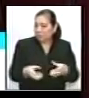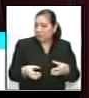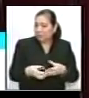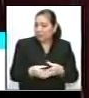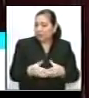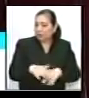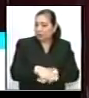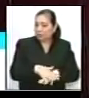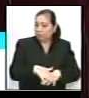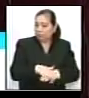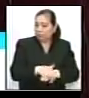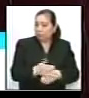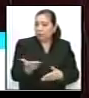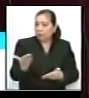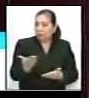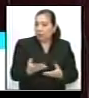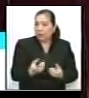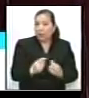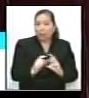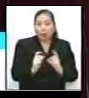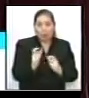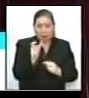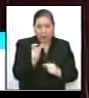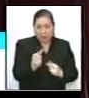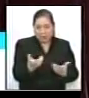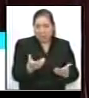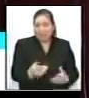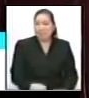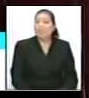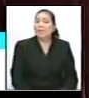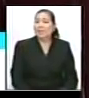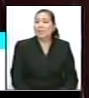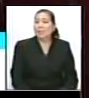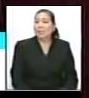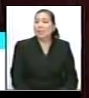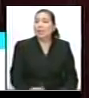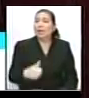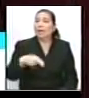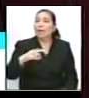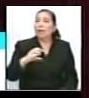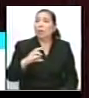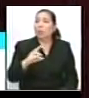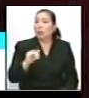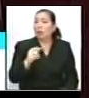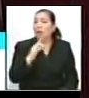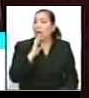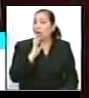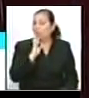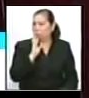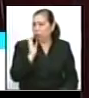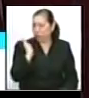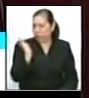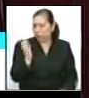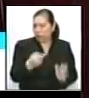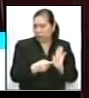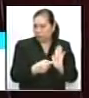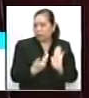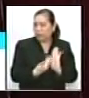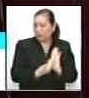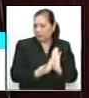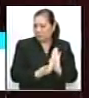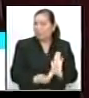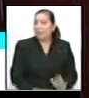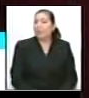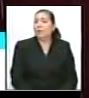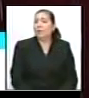admitir a trámite de manera tal que la congresista Ananculí pueda venir y ejercer su derecho de defensa